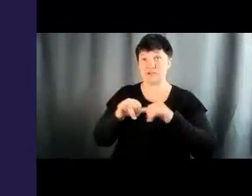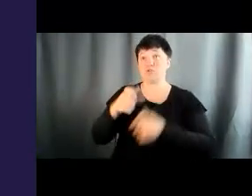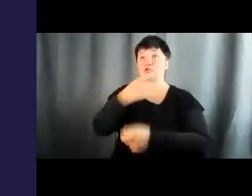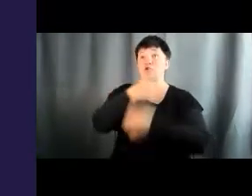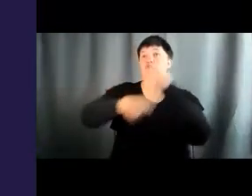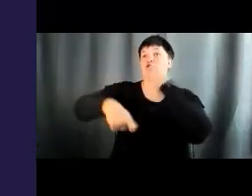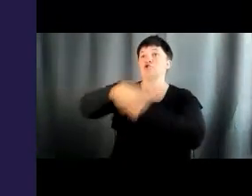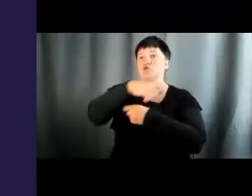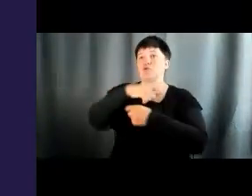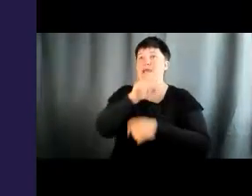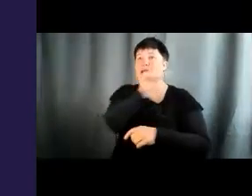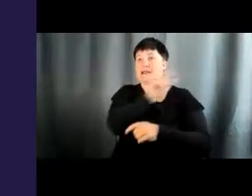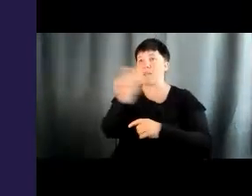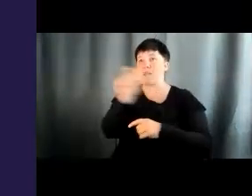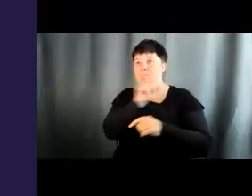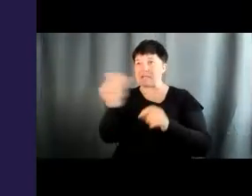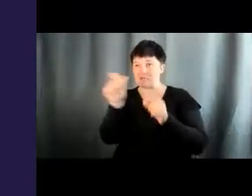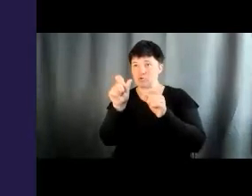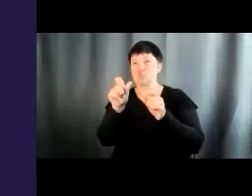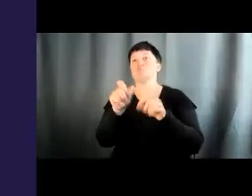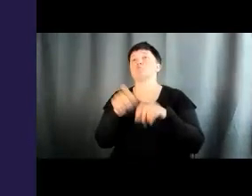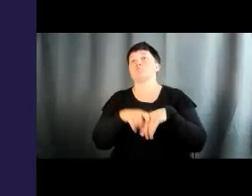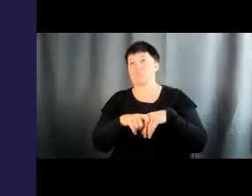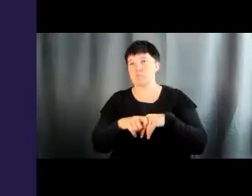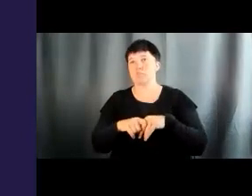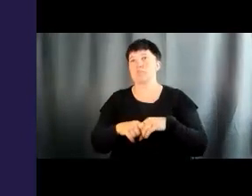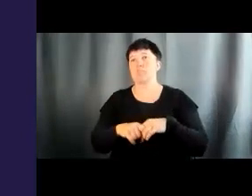como una identificación única.